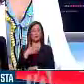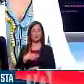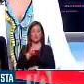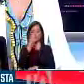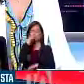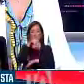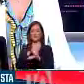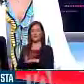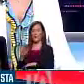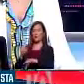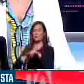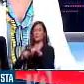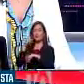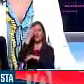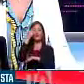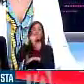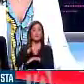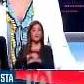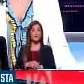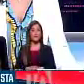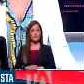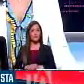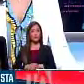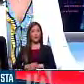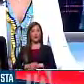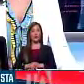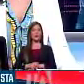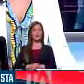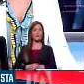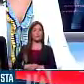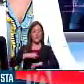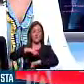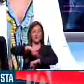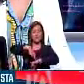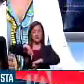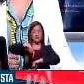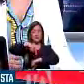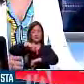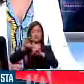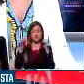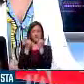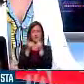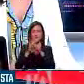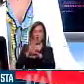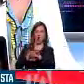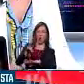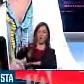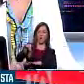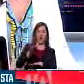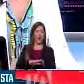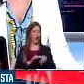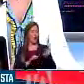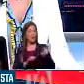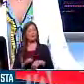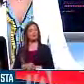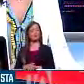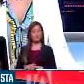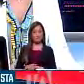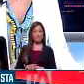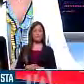Liz? Amigos, muy buenas tardes. En la larga sesión hubo cruce de acusaciones entre asambleístas y por parte del propio Pablo Celi, que